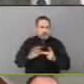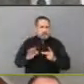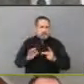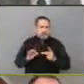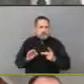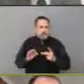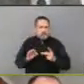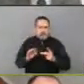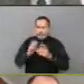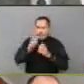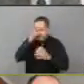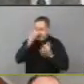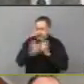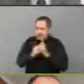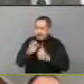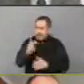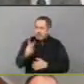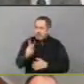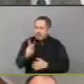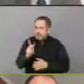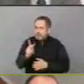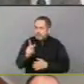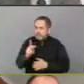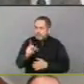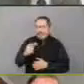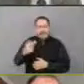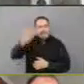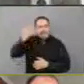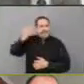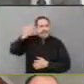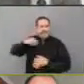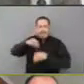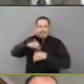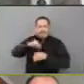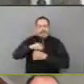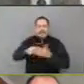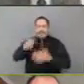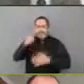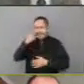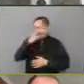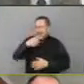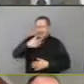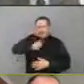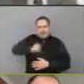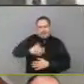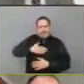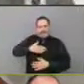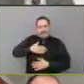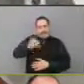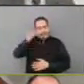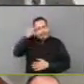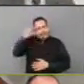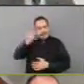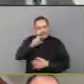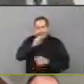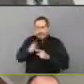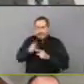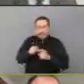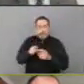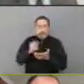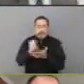yo estoy de acuerdo, pero en congruencia con votaciones anteriores, considero que la vista que